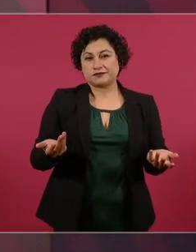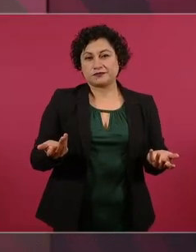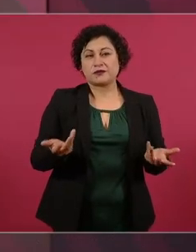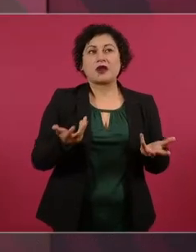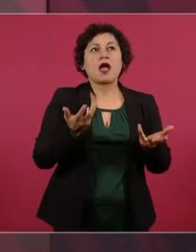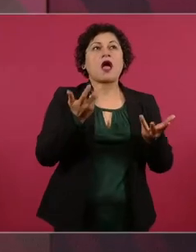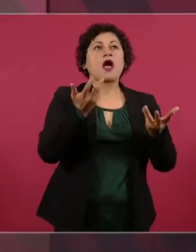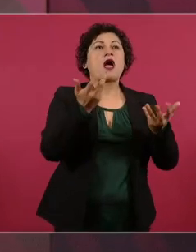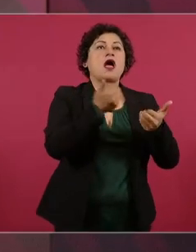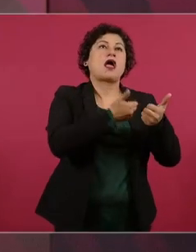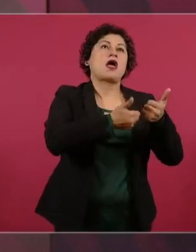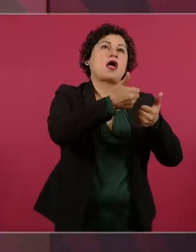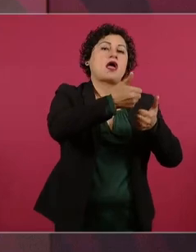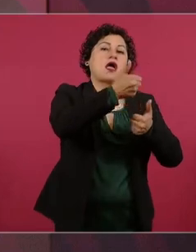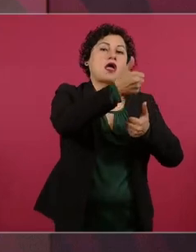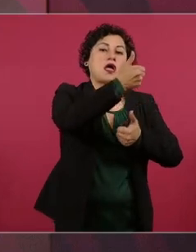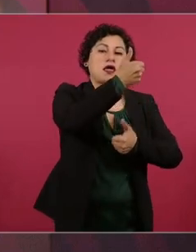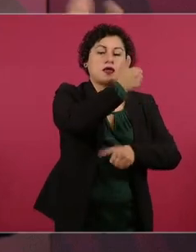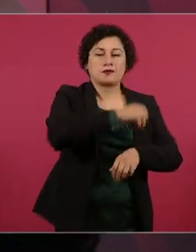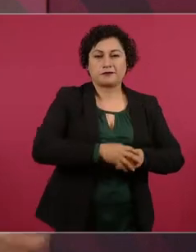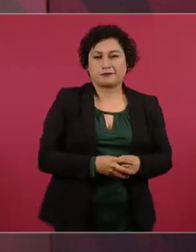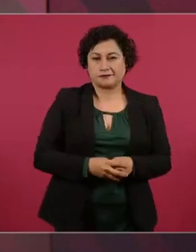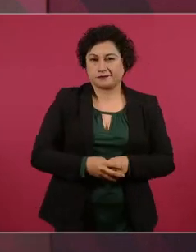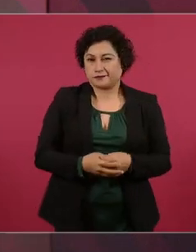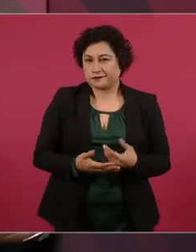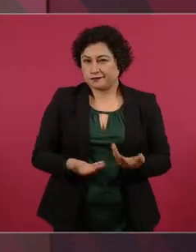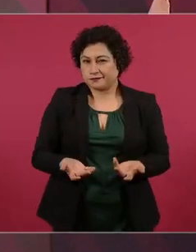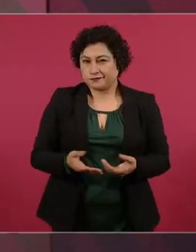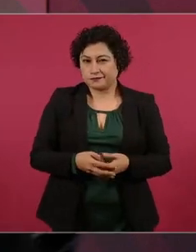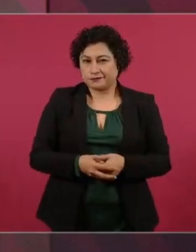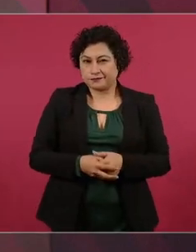aspiracionistas y